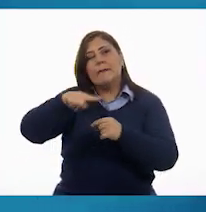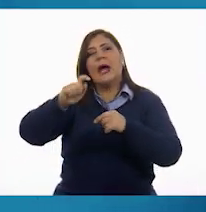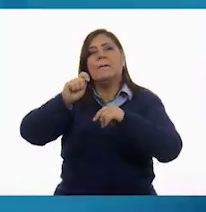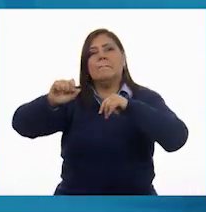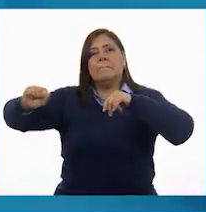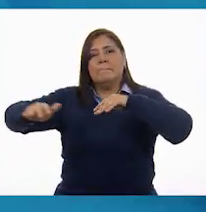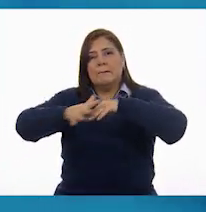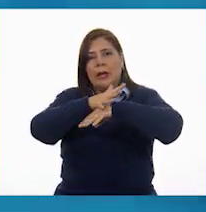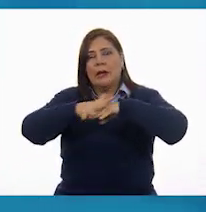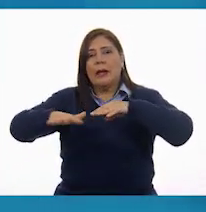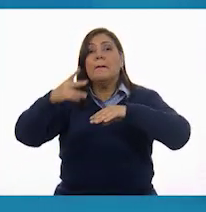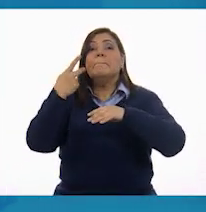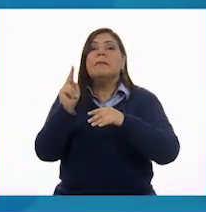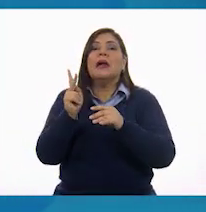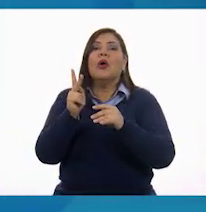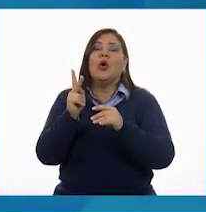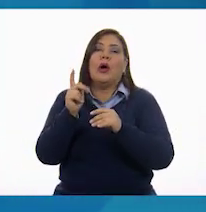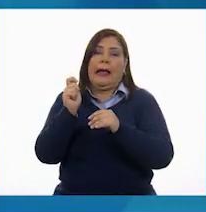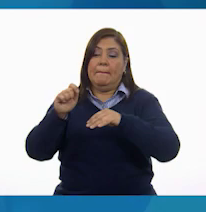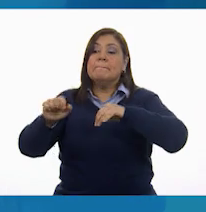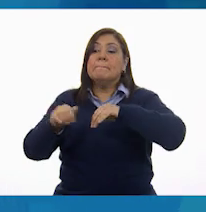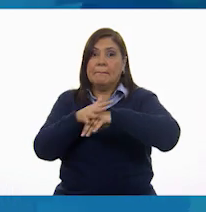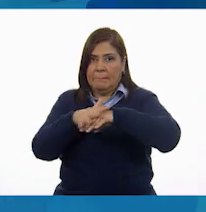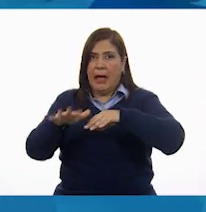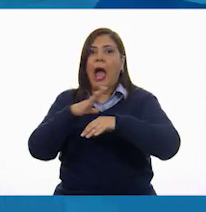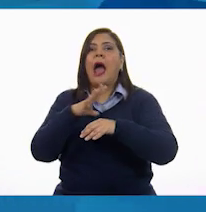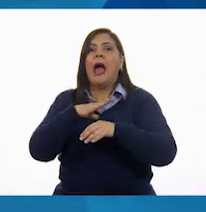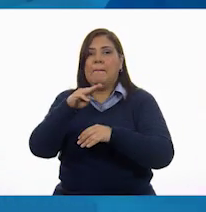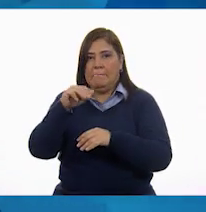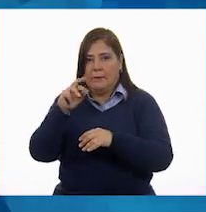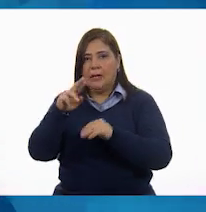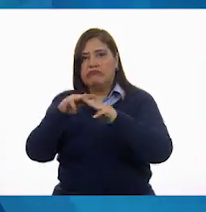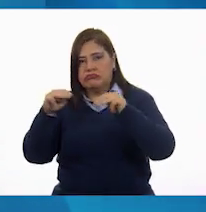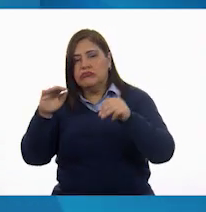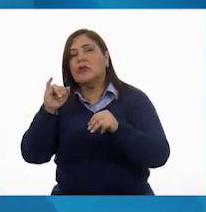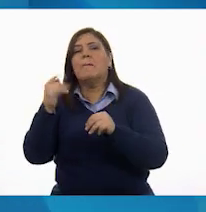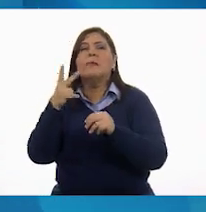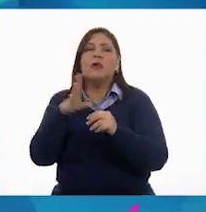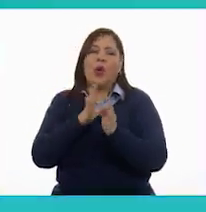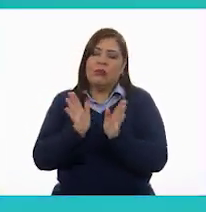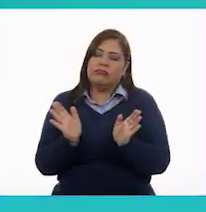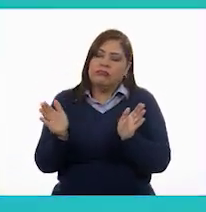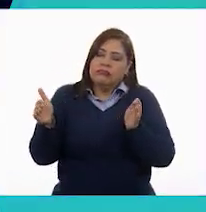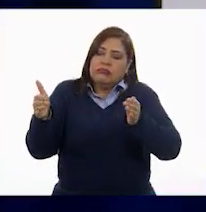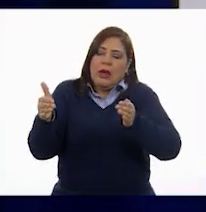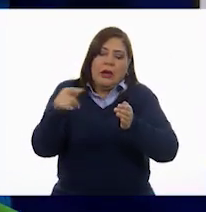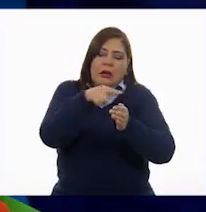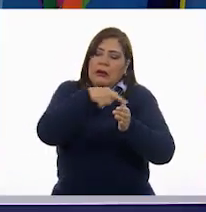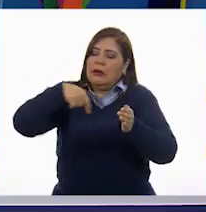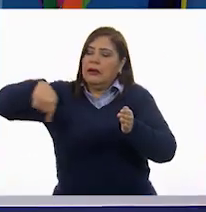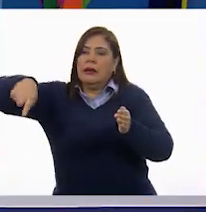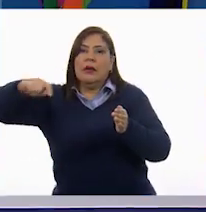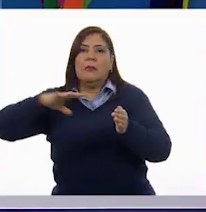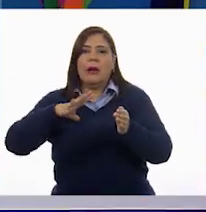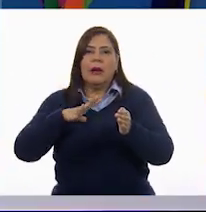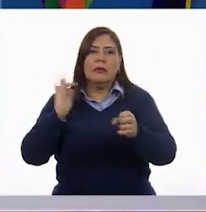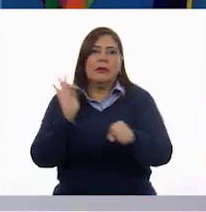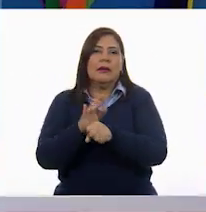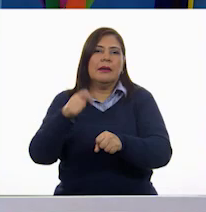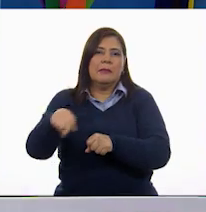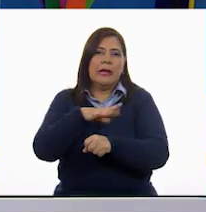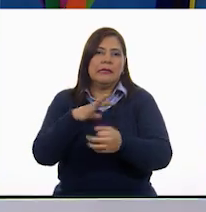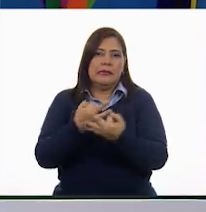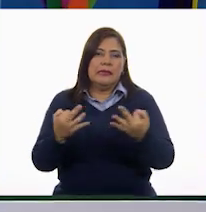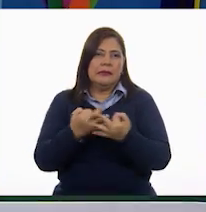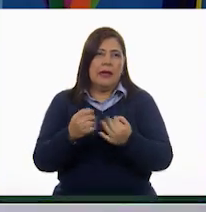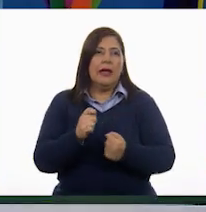pero rodeado de dos puntas de tierra firme. Interesante, maestro. Nosotros siempre nos vamos con la finta de que agua